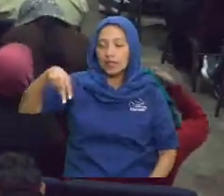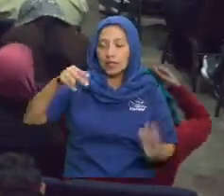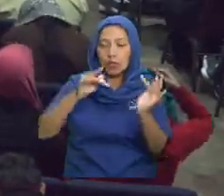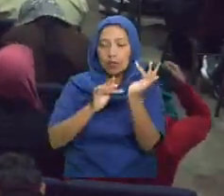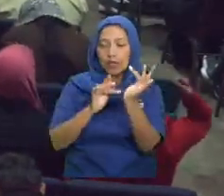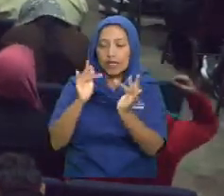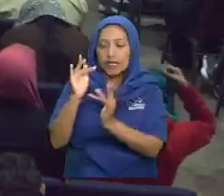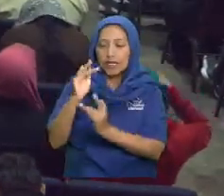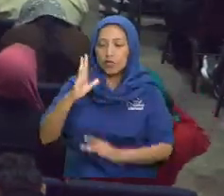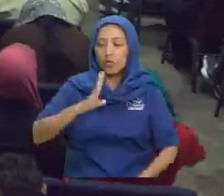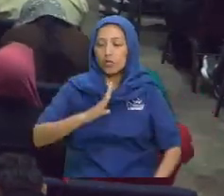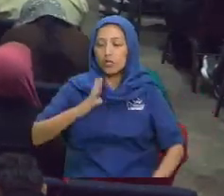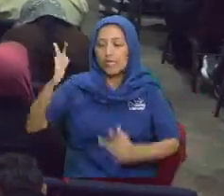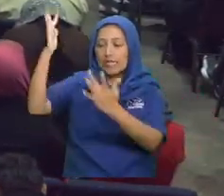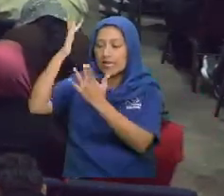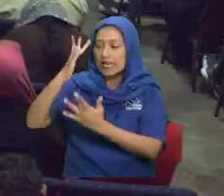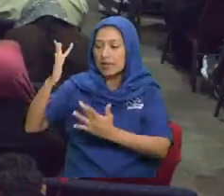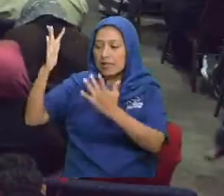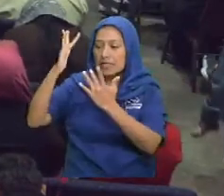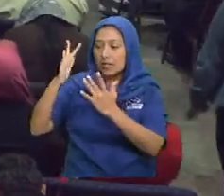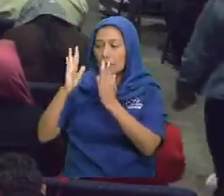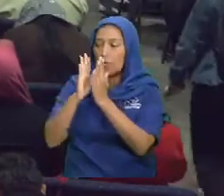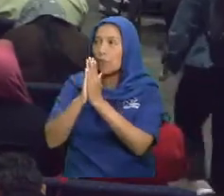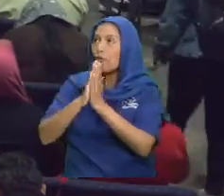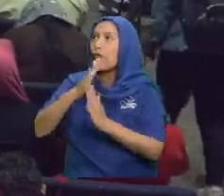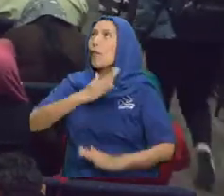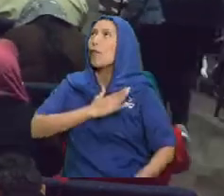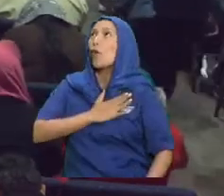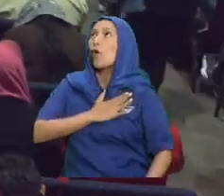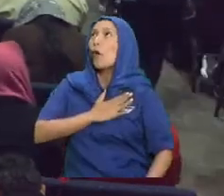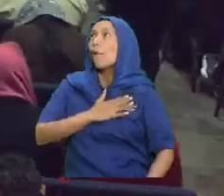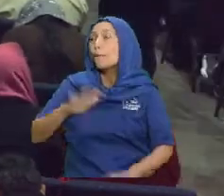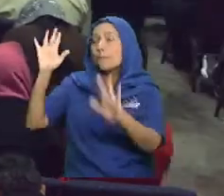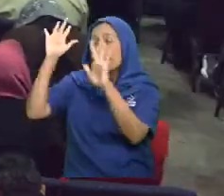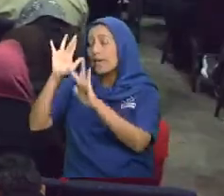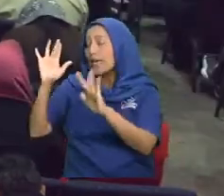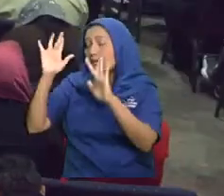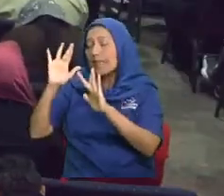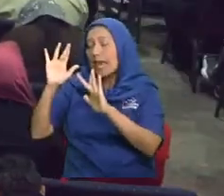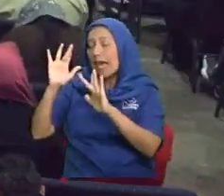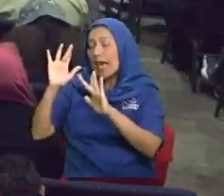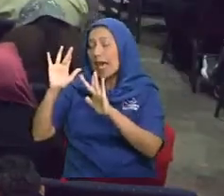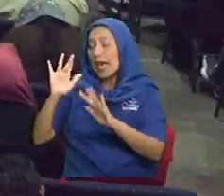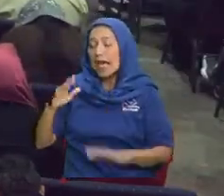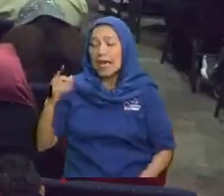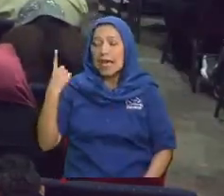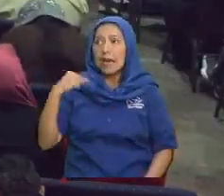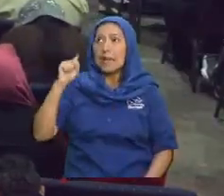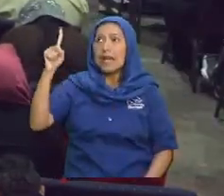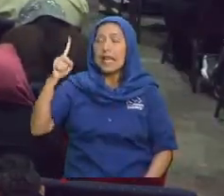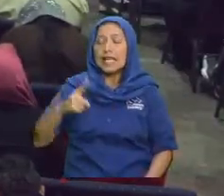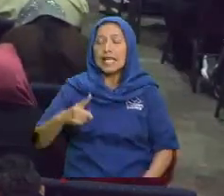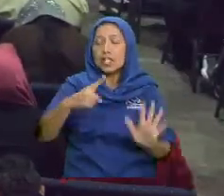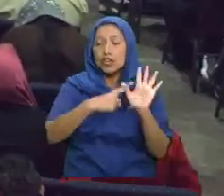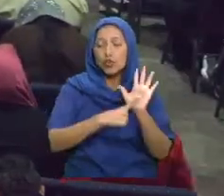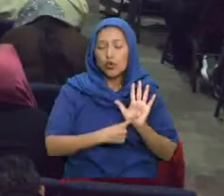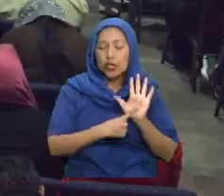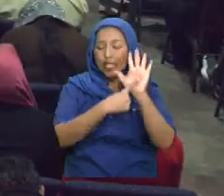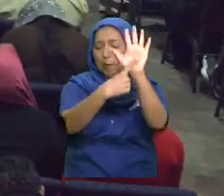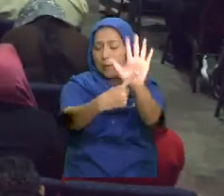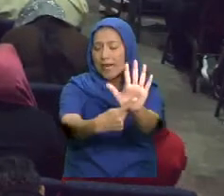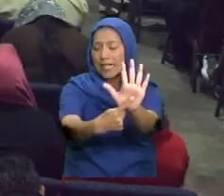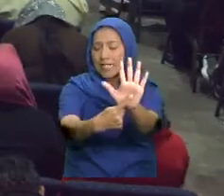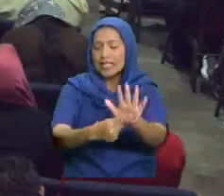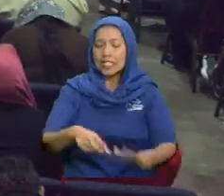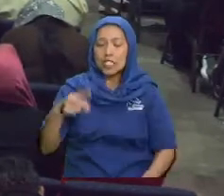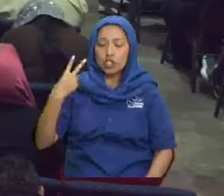a tu piedad, a tu grandeza, a tu bondad, Señor, para que te manifiestes de tal manera que nosotros